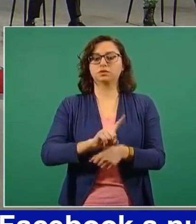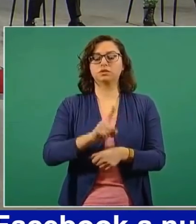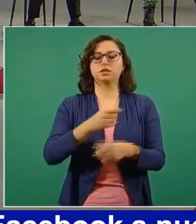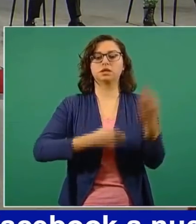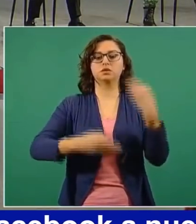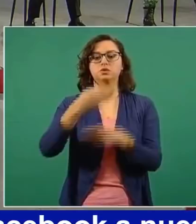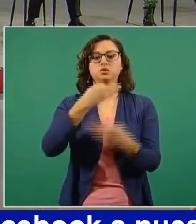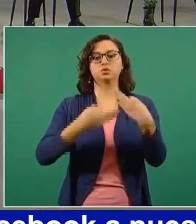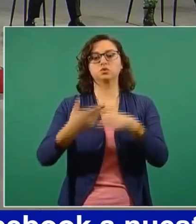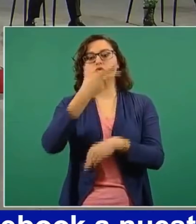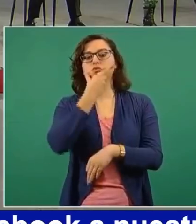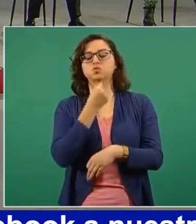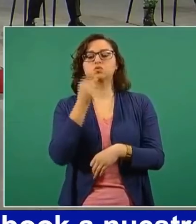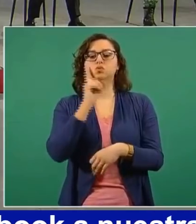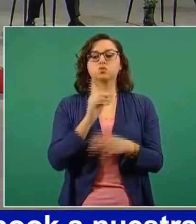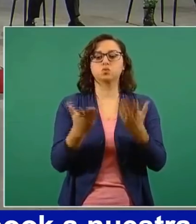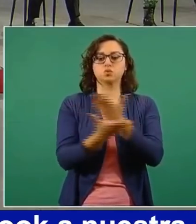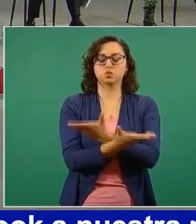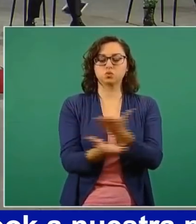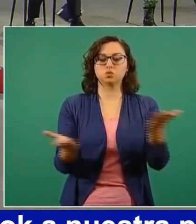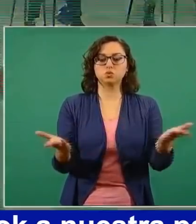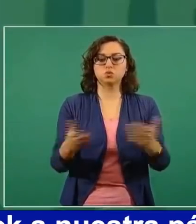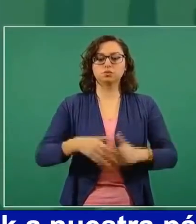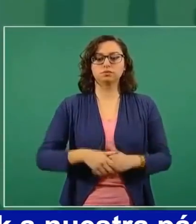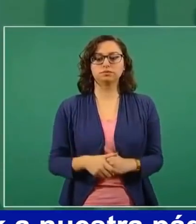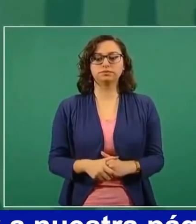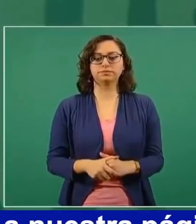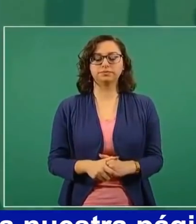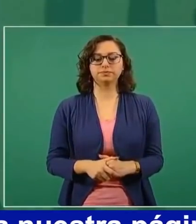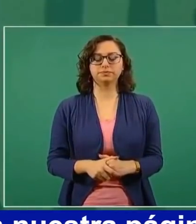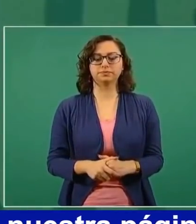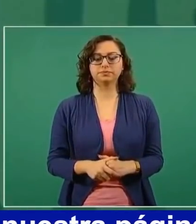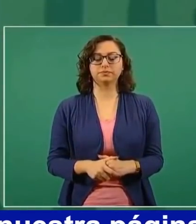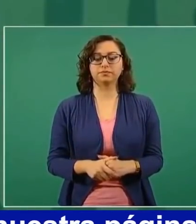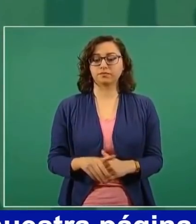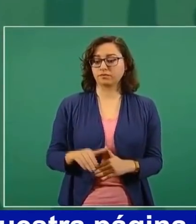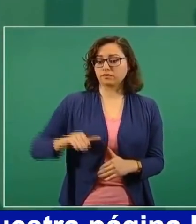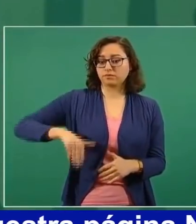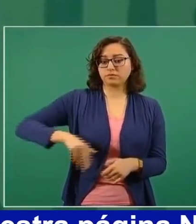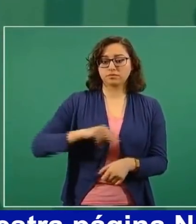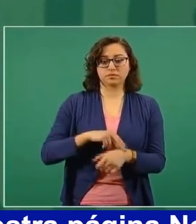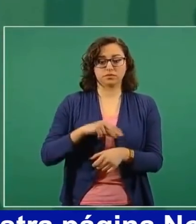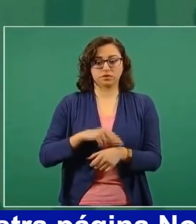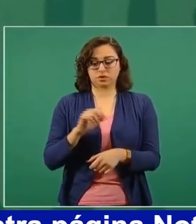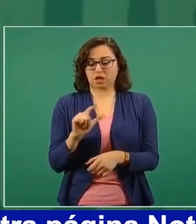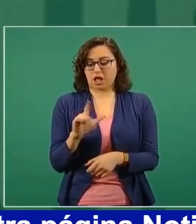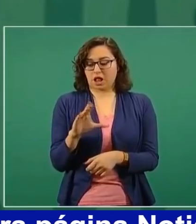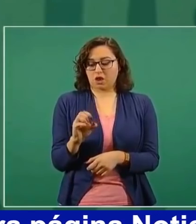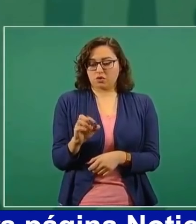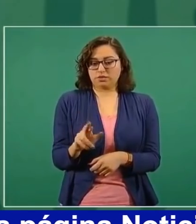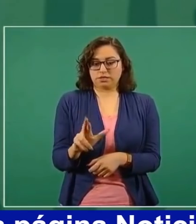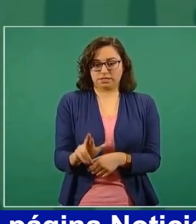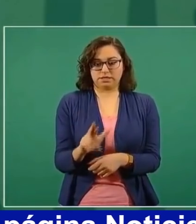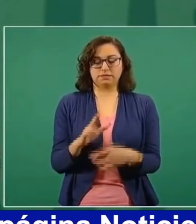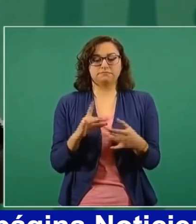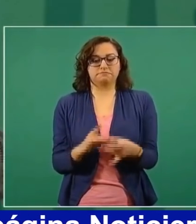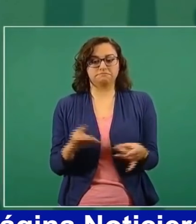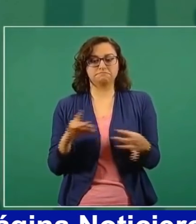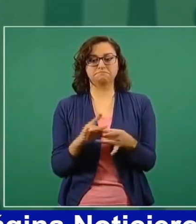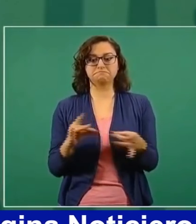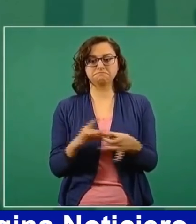todos ustedes. Como ya comenta el doctor Alcocer, vamos a aprovechar el pulso de la salud